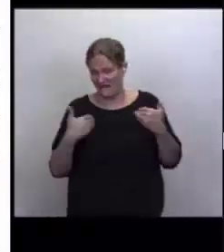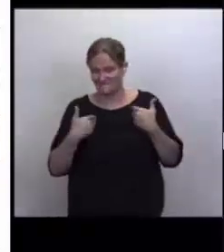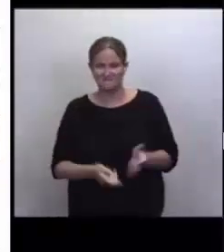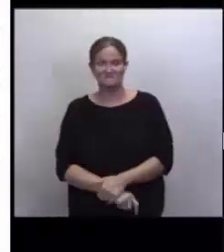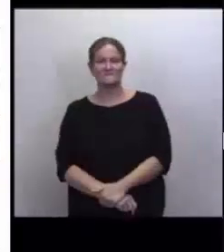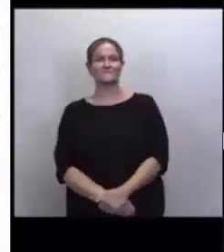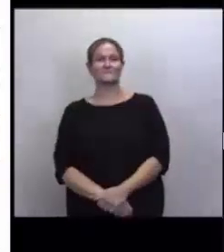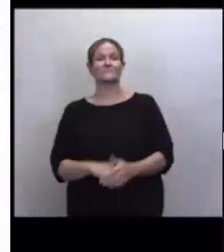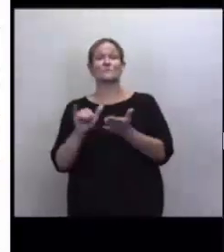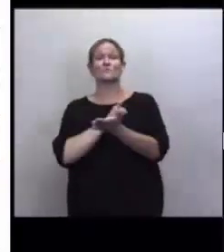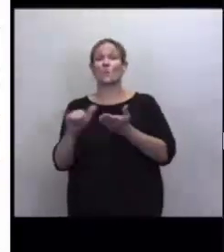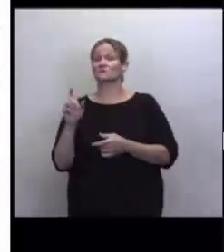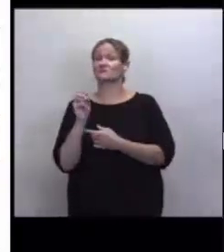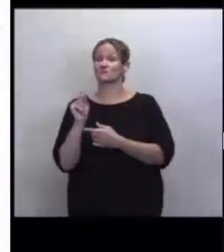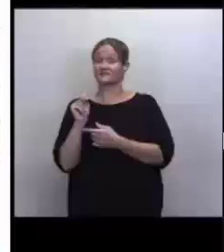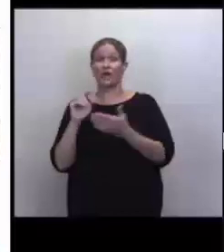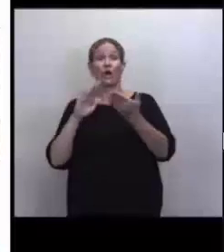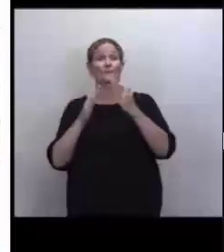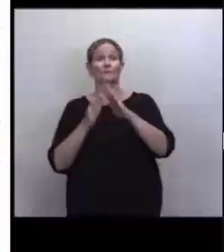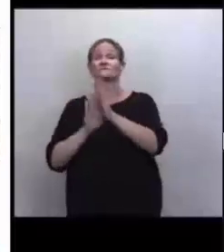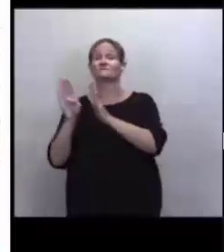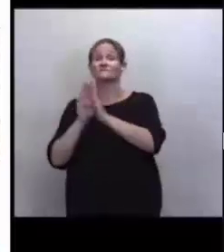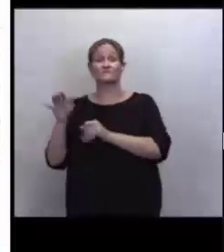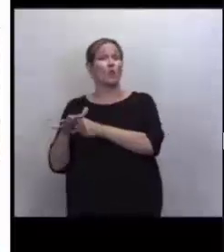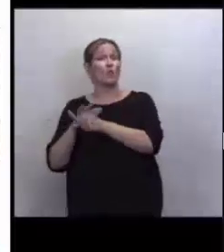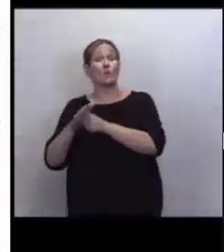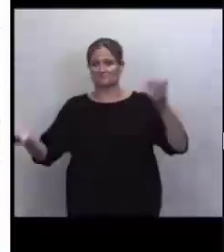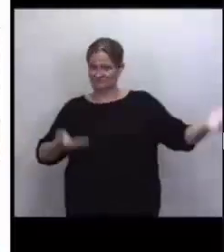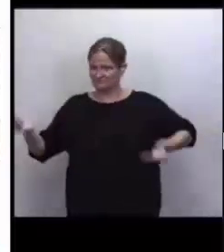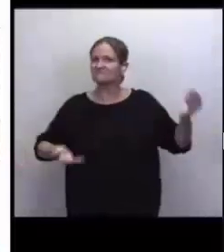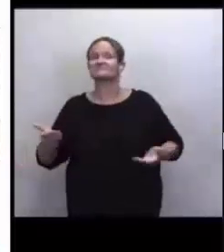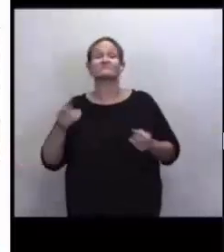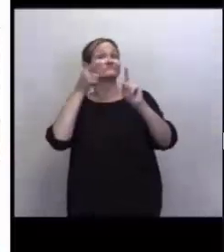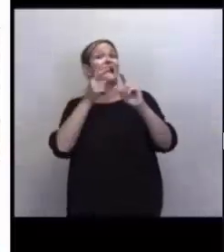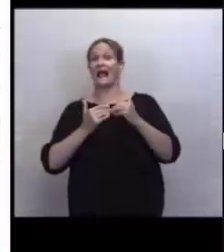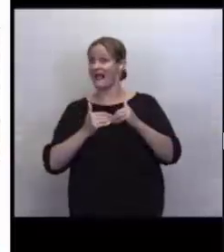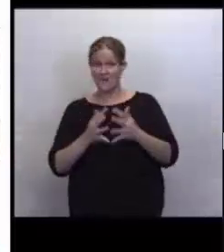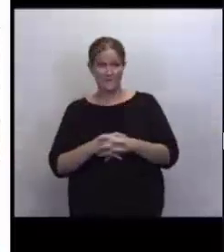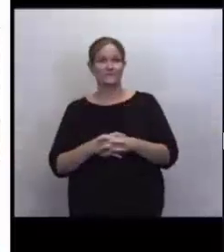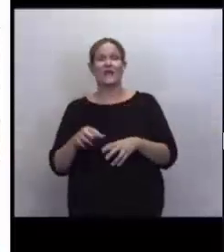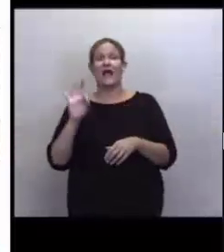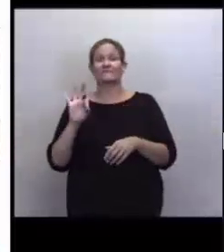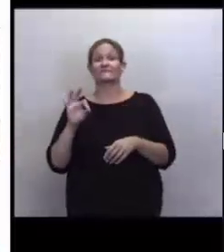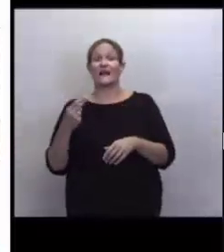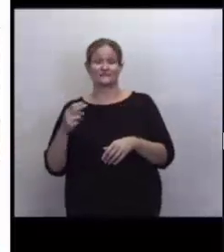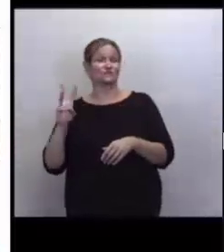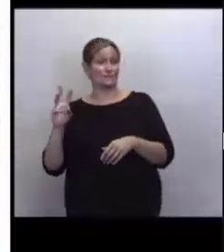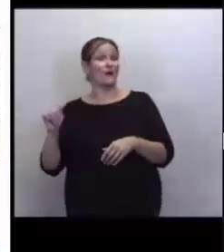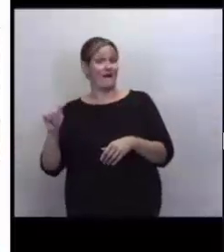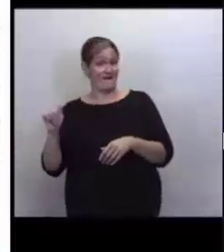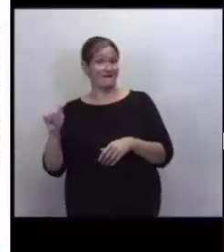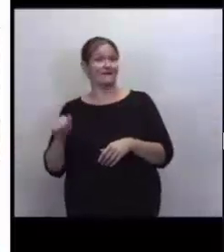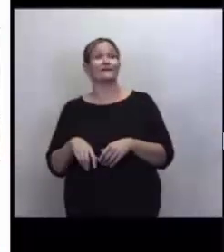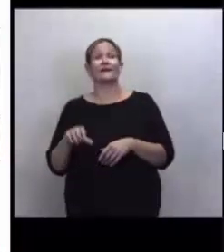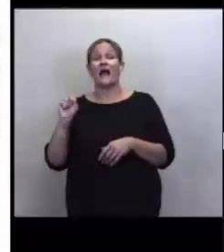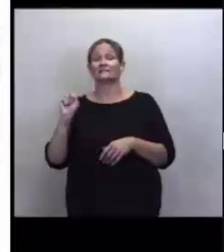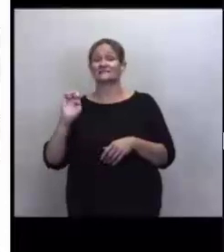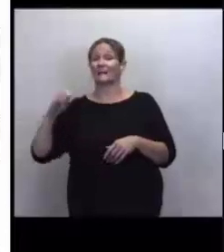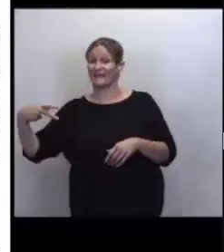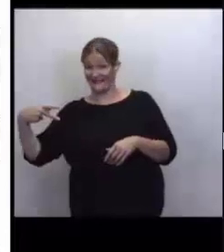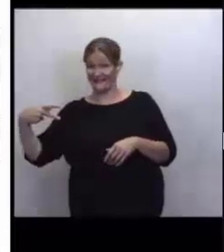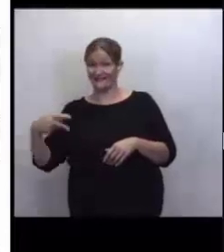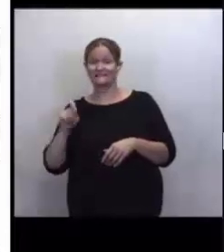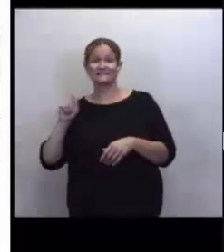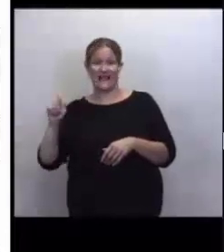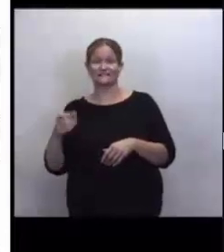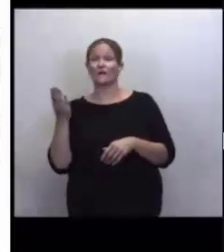El Departamento de Transporte sigue trabajando con la comunidad para desarrollar el objetivo de contratación local a través de